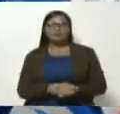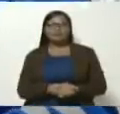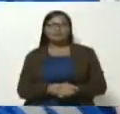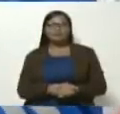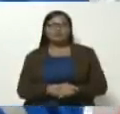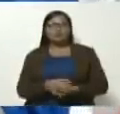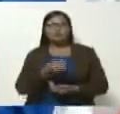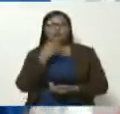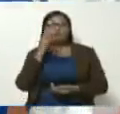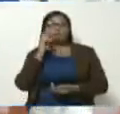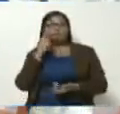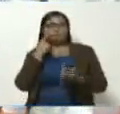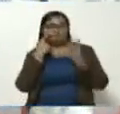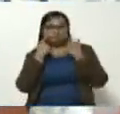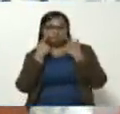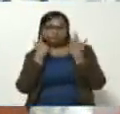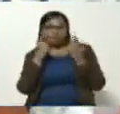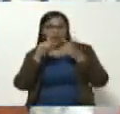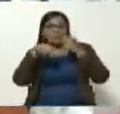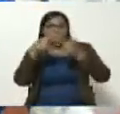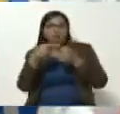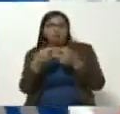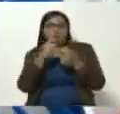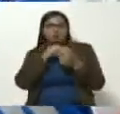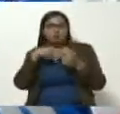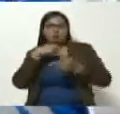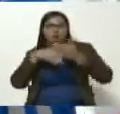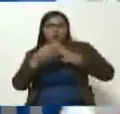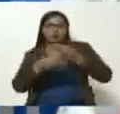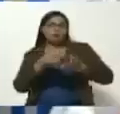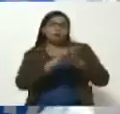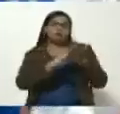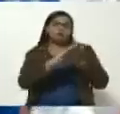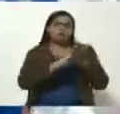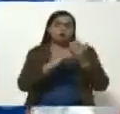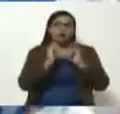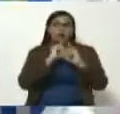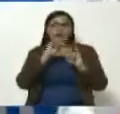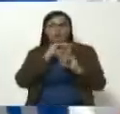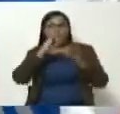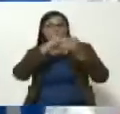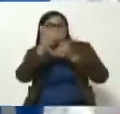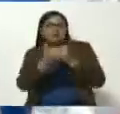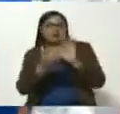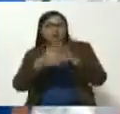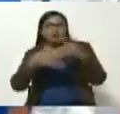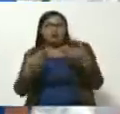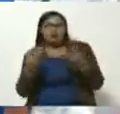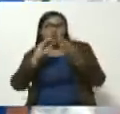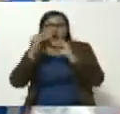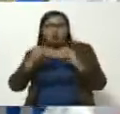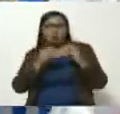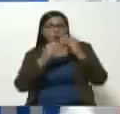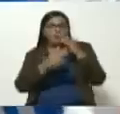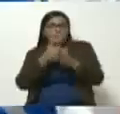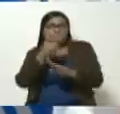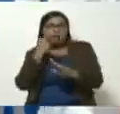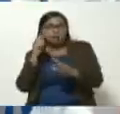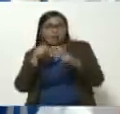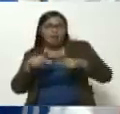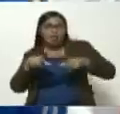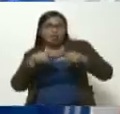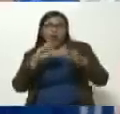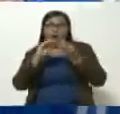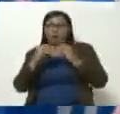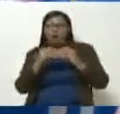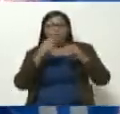Bueno, fíjate, las próximas acciones para recuperar es que ya estamos planificando un mantenimiento mayor de unas plantas.